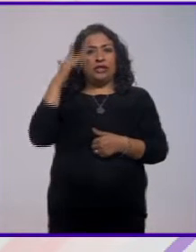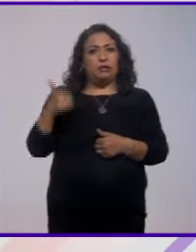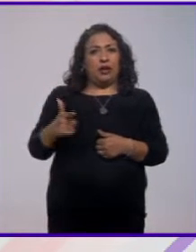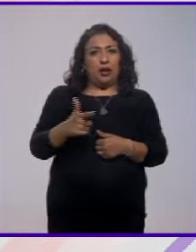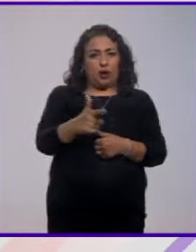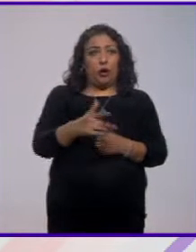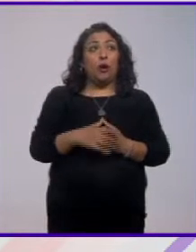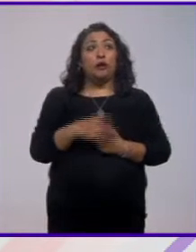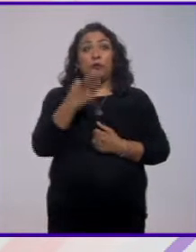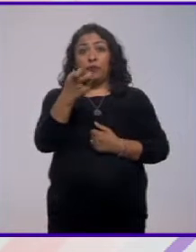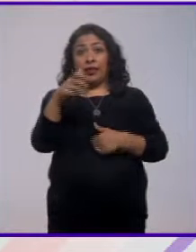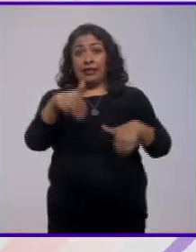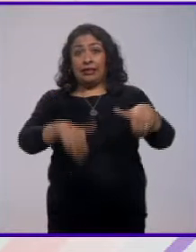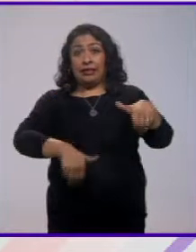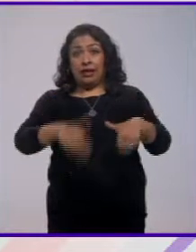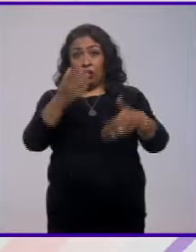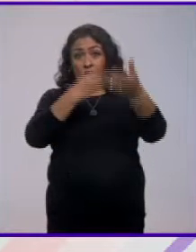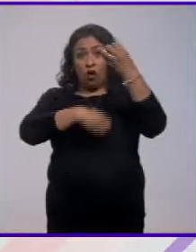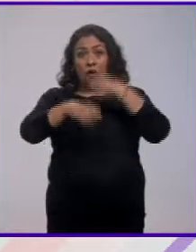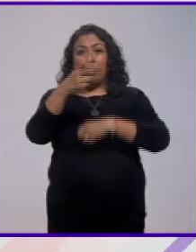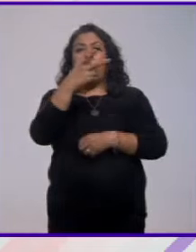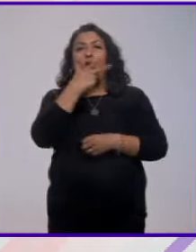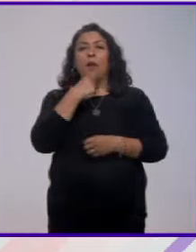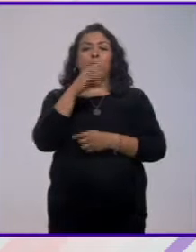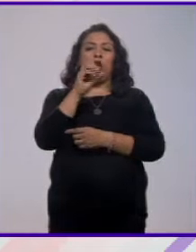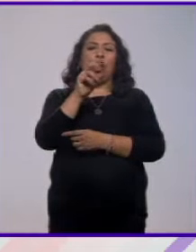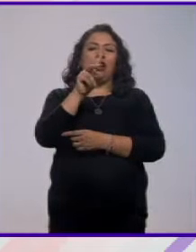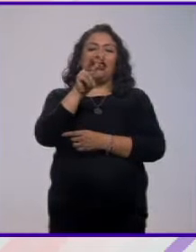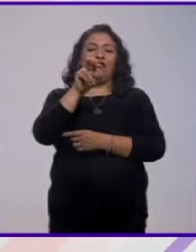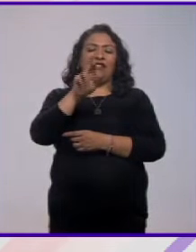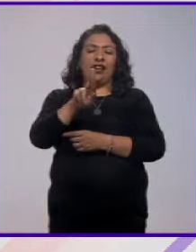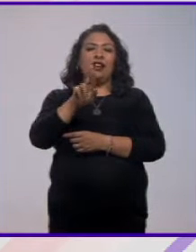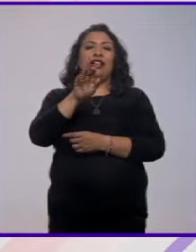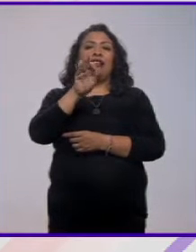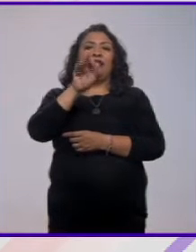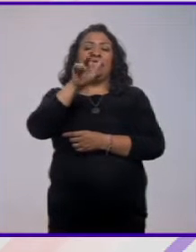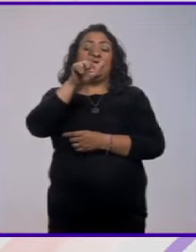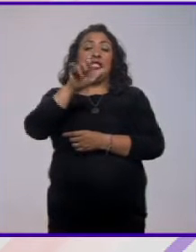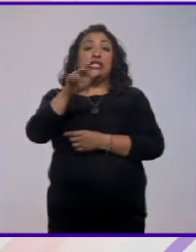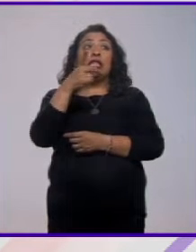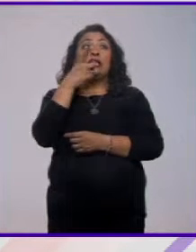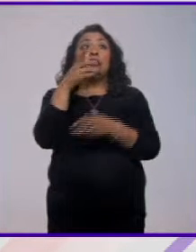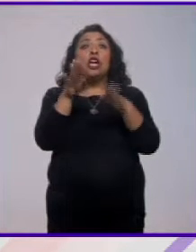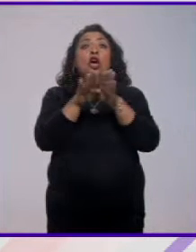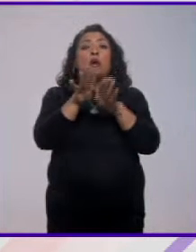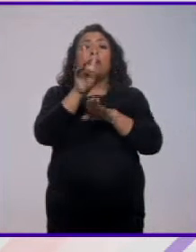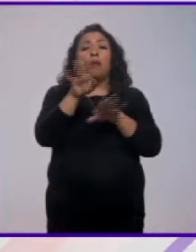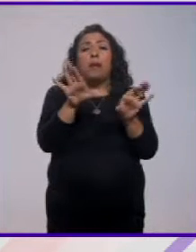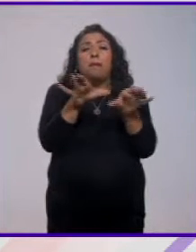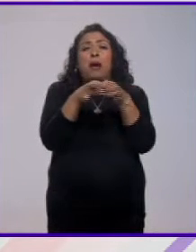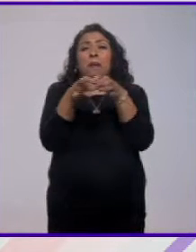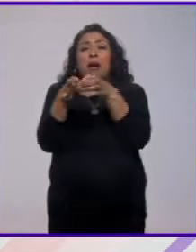Guanajuato. Esta obra, que dirige el bosnio Oliver Frilich, ilustra cómo funcionan los pequeños